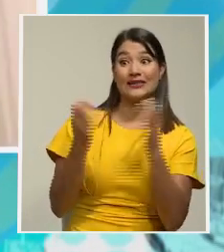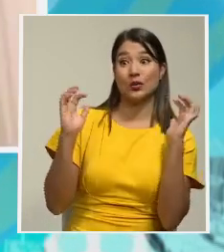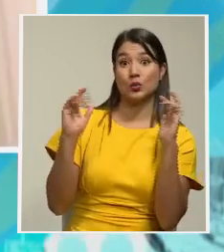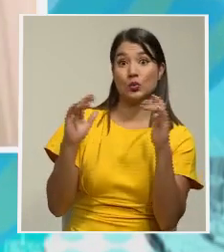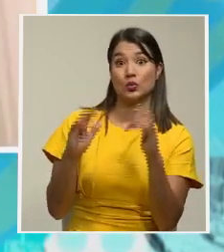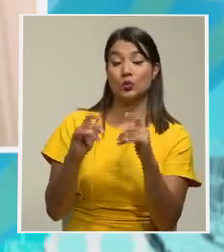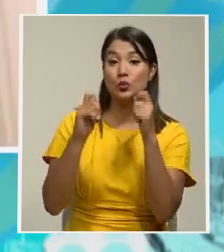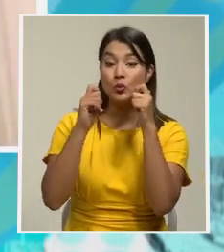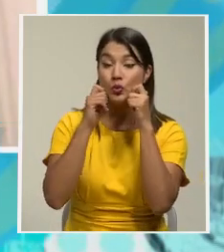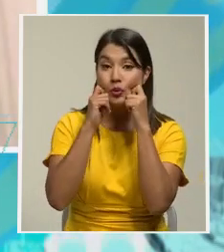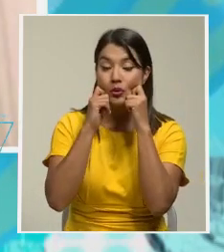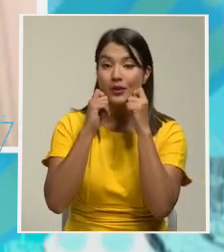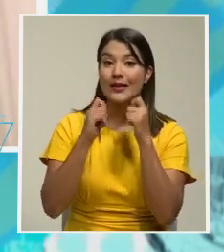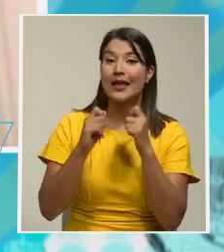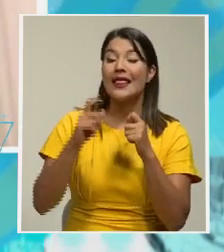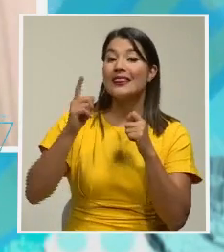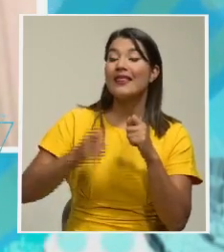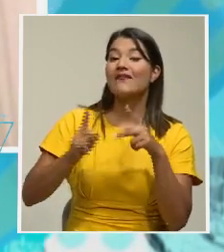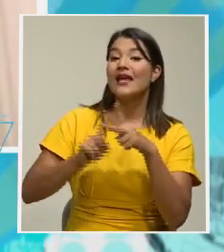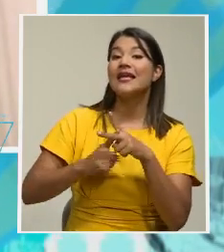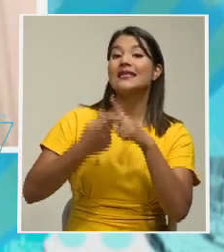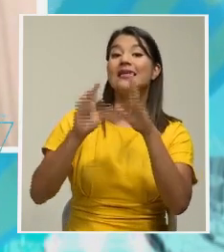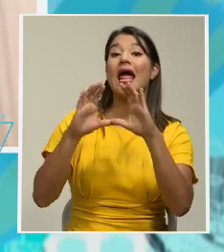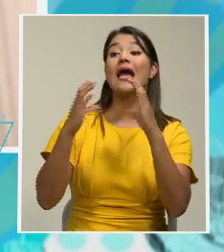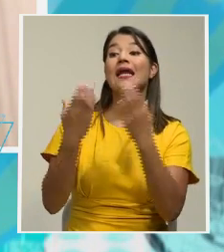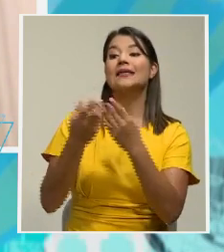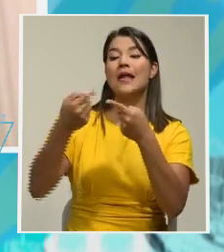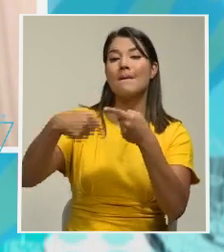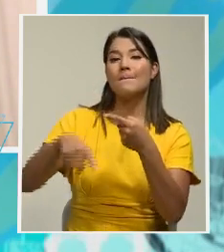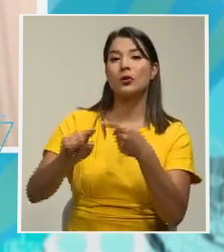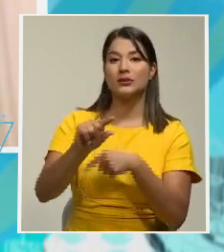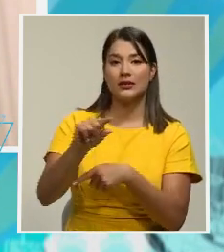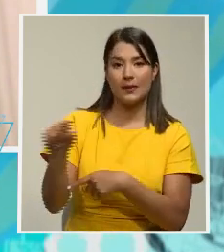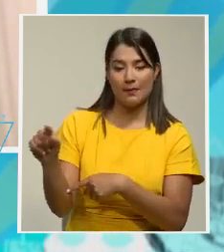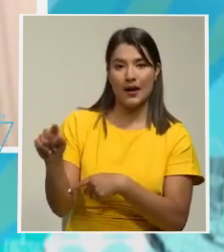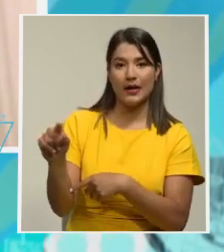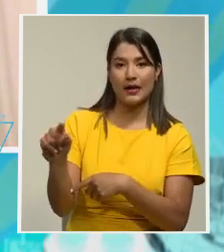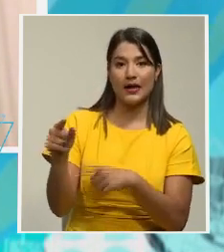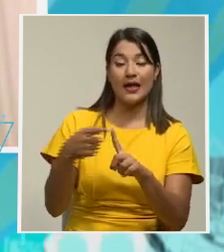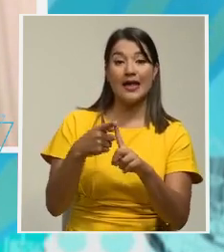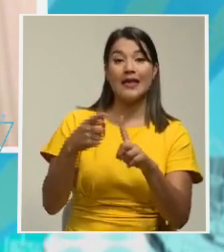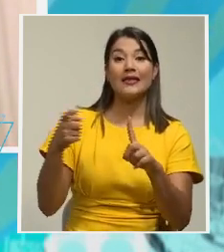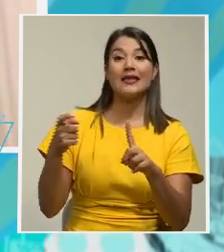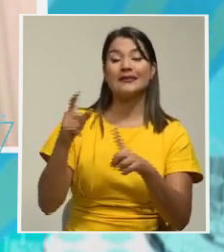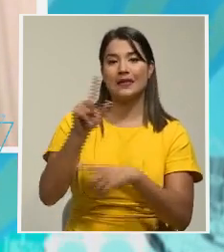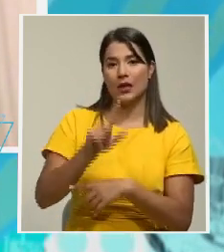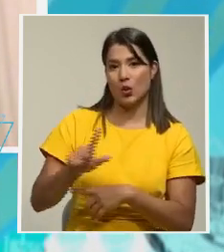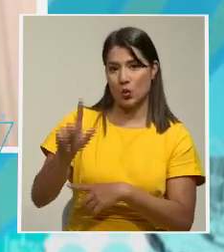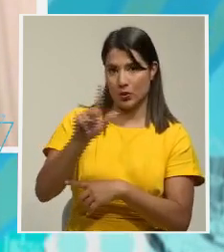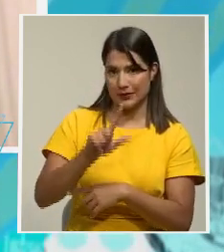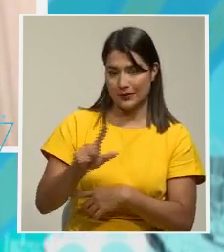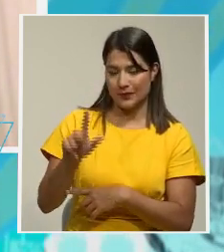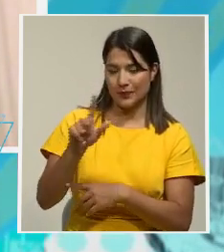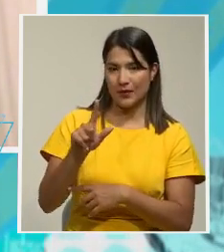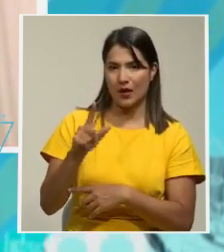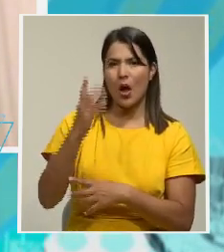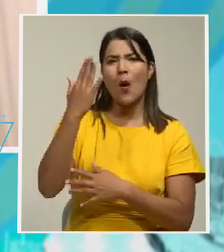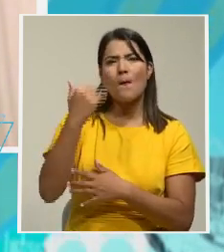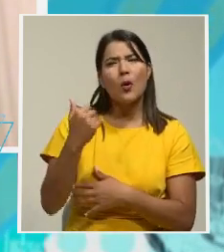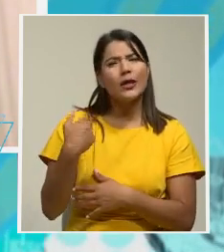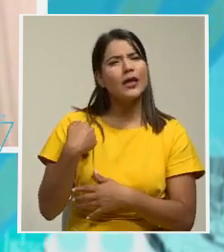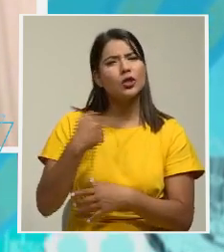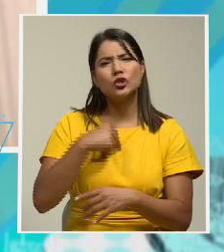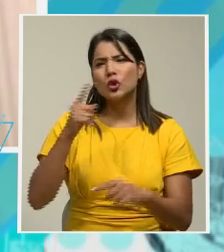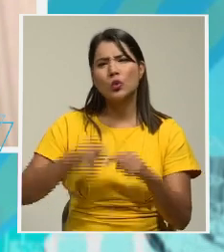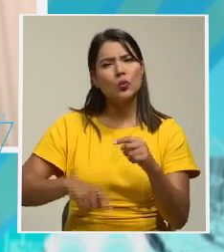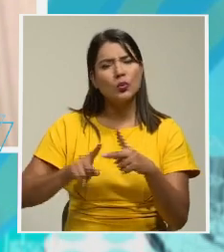estar basada en un inicio de clases para la próxima semana a partir del día lunes. ¿Por qué no se ha podido iniciar